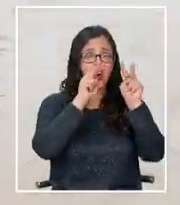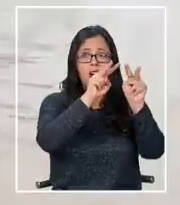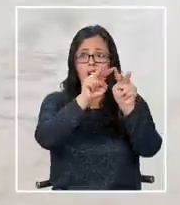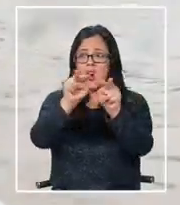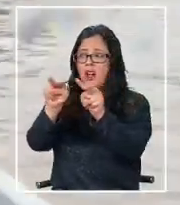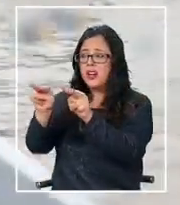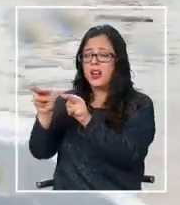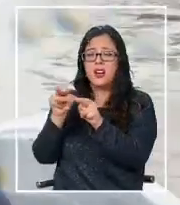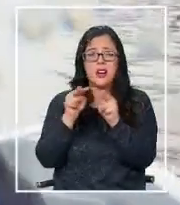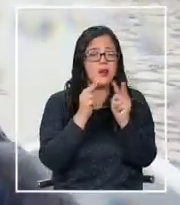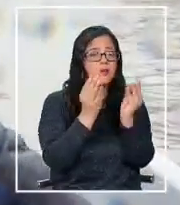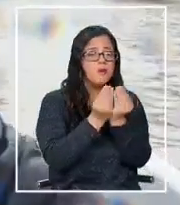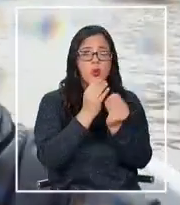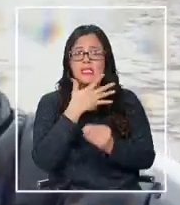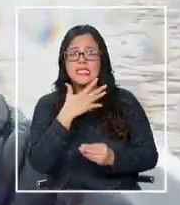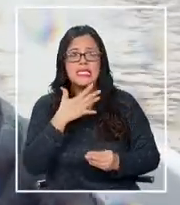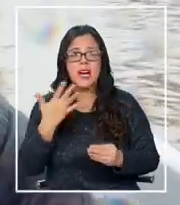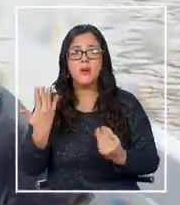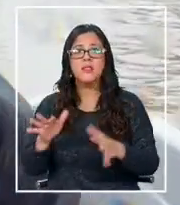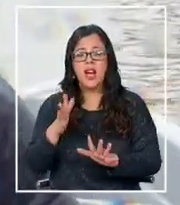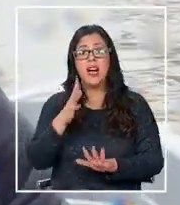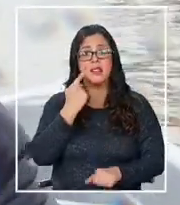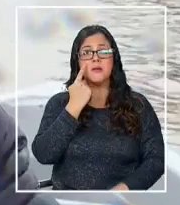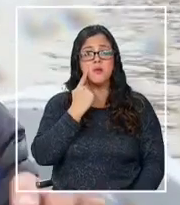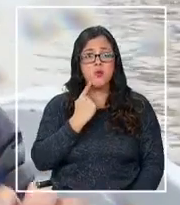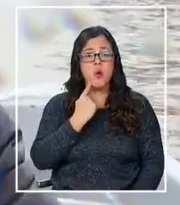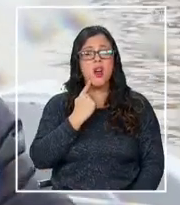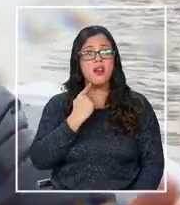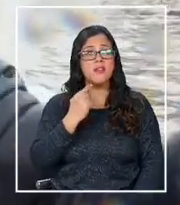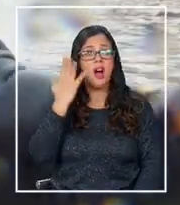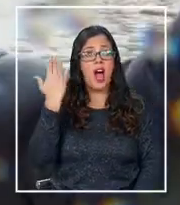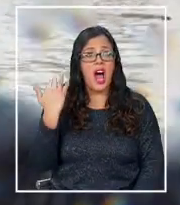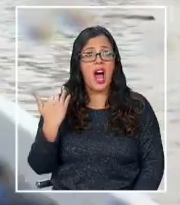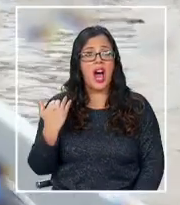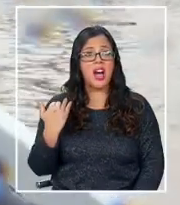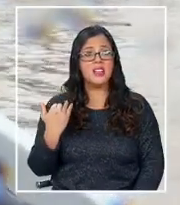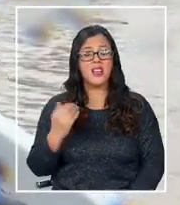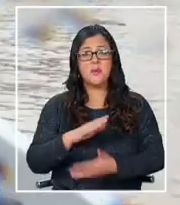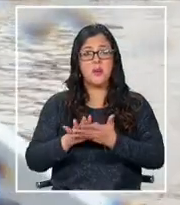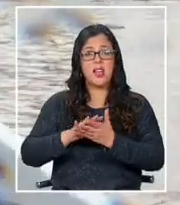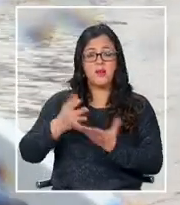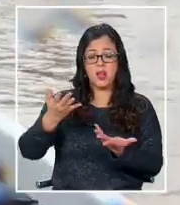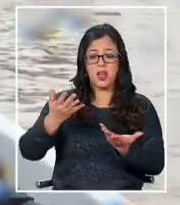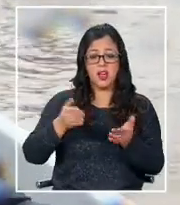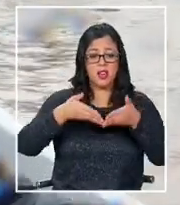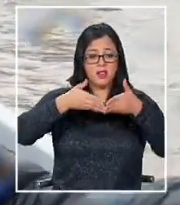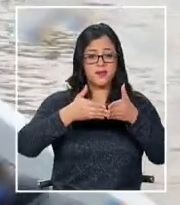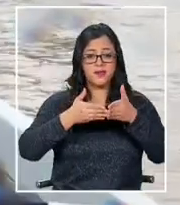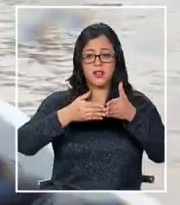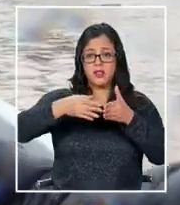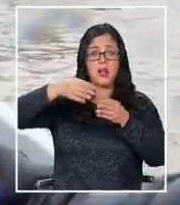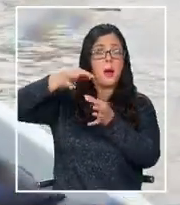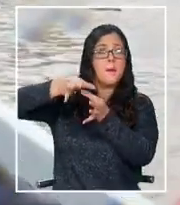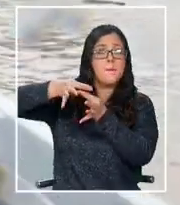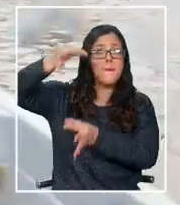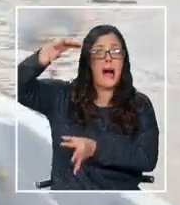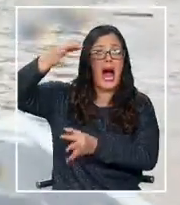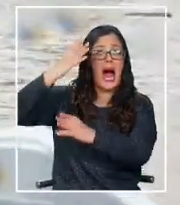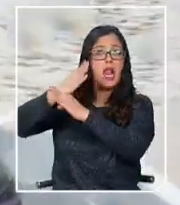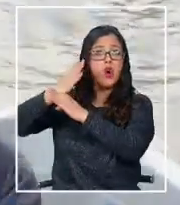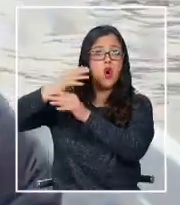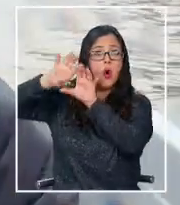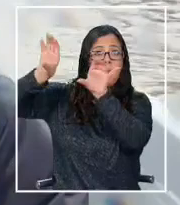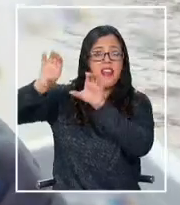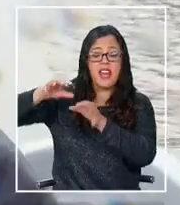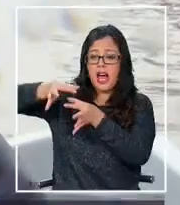De hecho, hemos realizado la prueba en distintas ocasiones de enterrar, por ejemplo, algunos palos que andamos